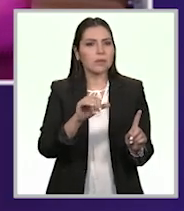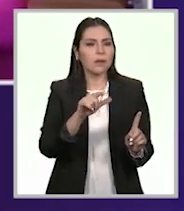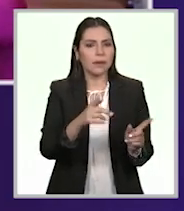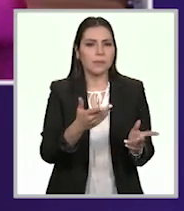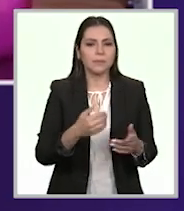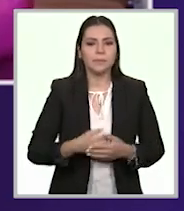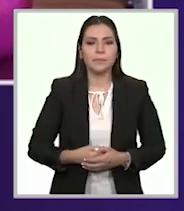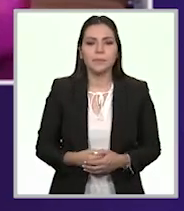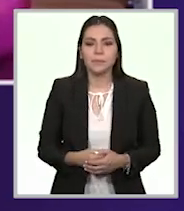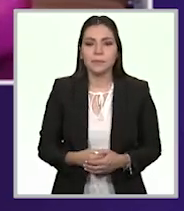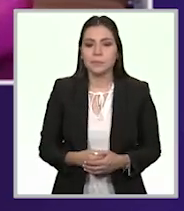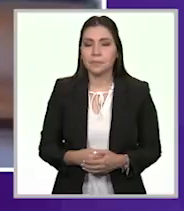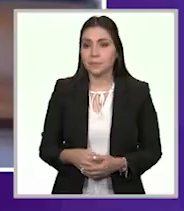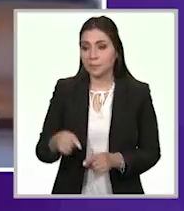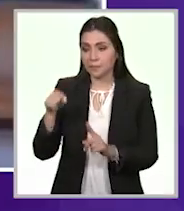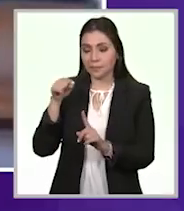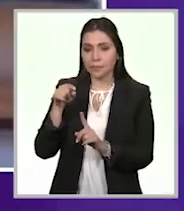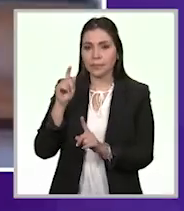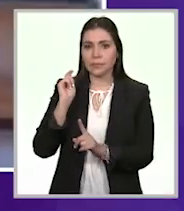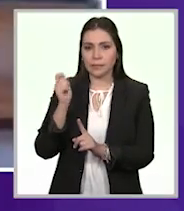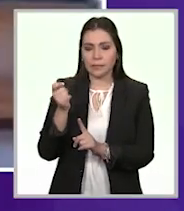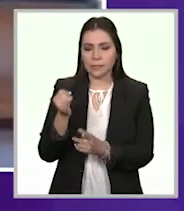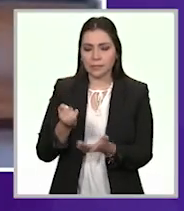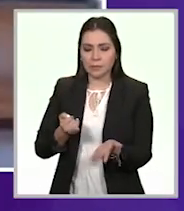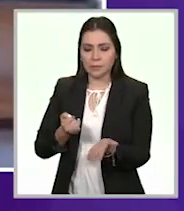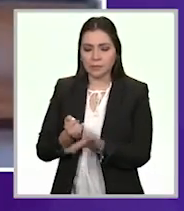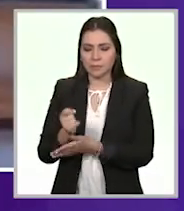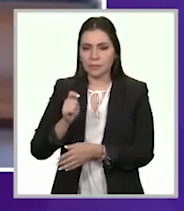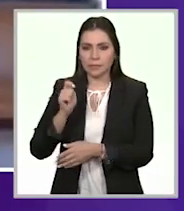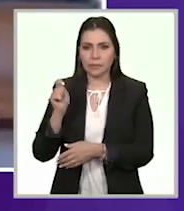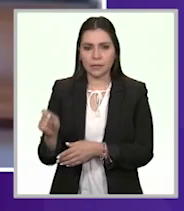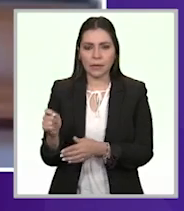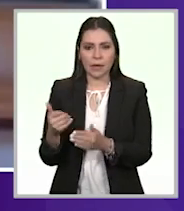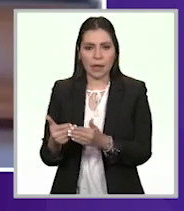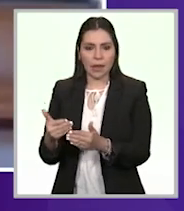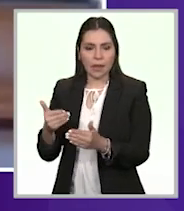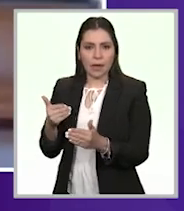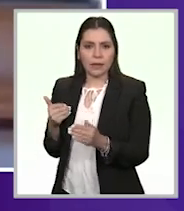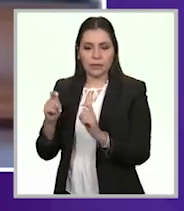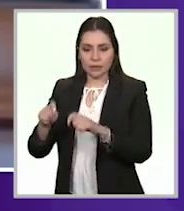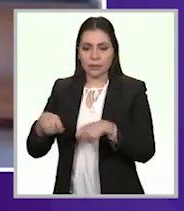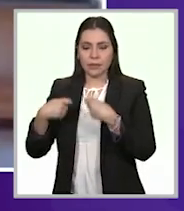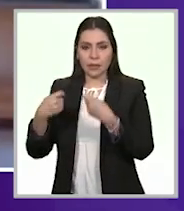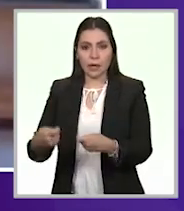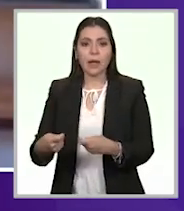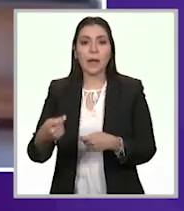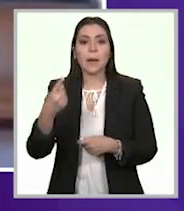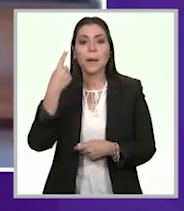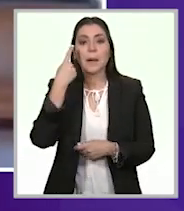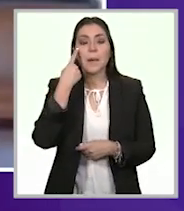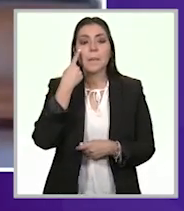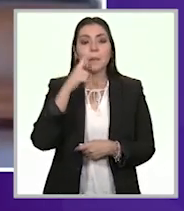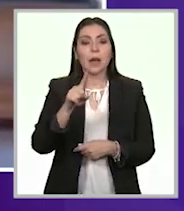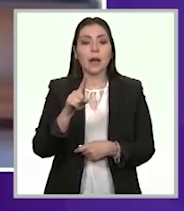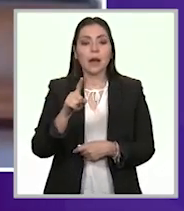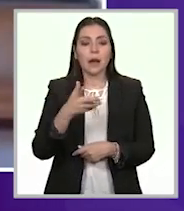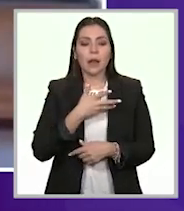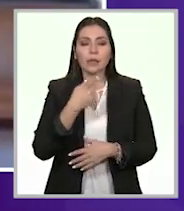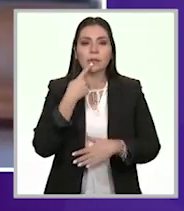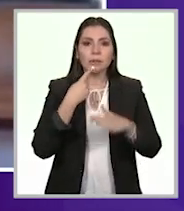Gracias. Un precedente judicial es una sentencia previa que sirve para resolver un